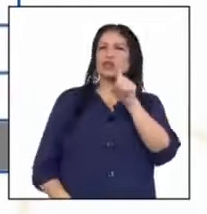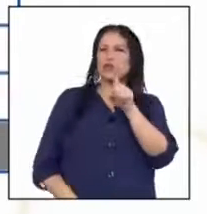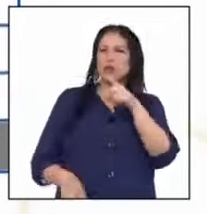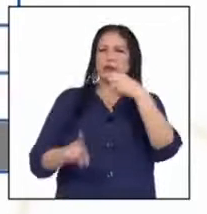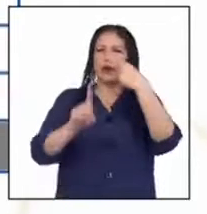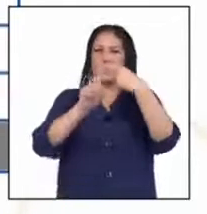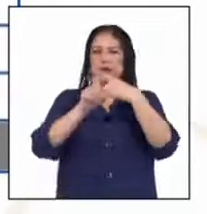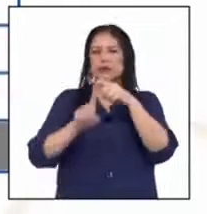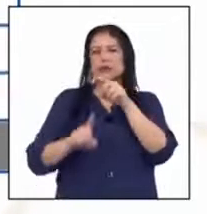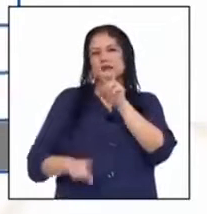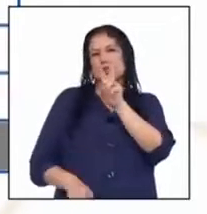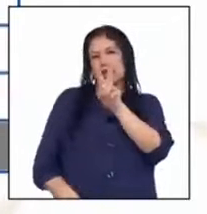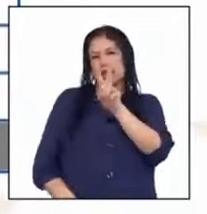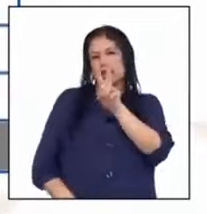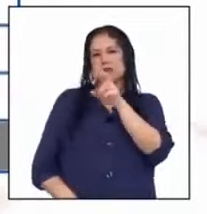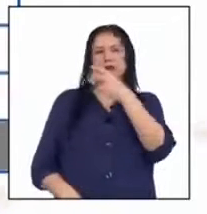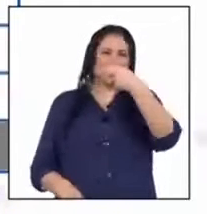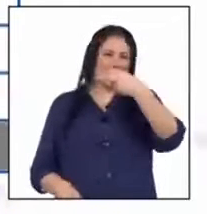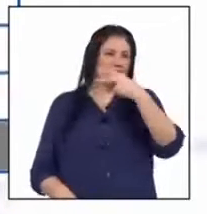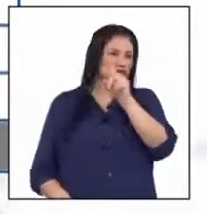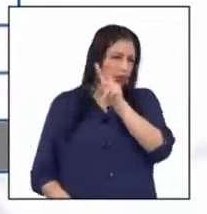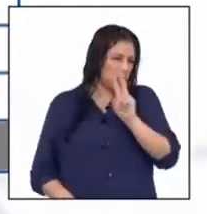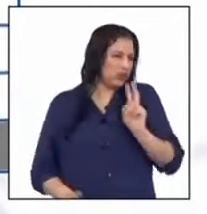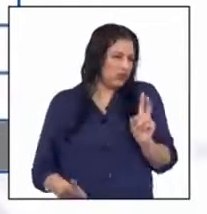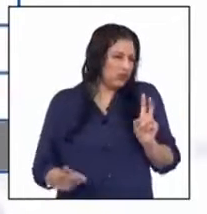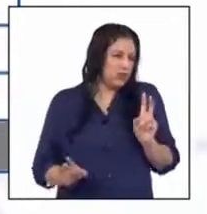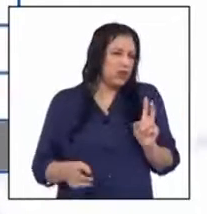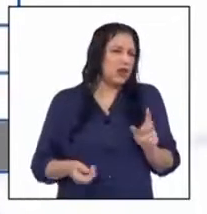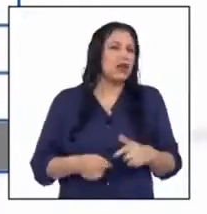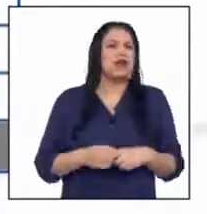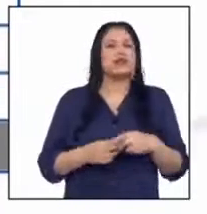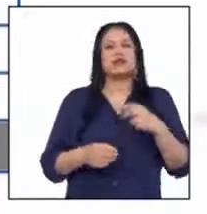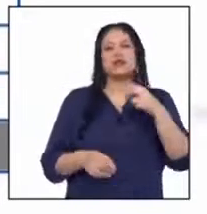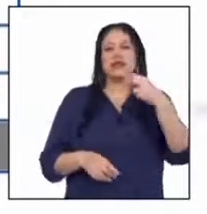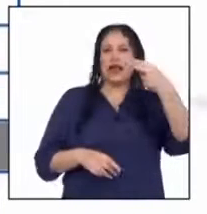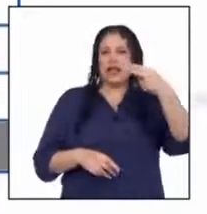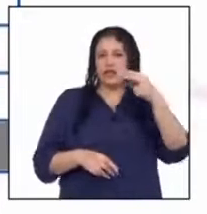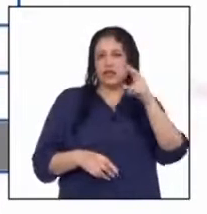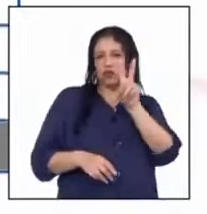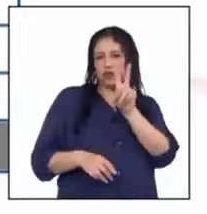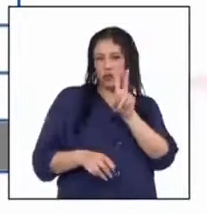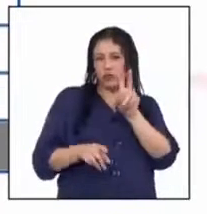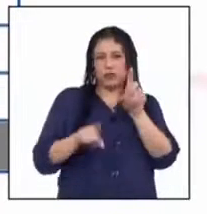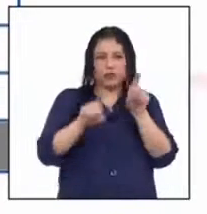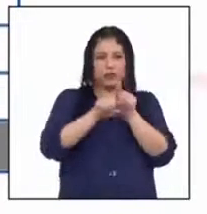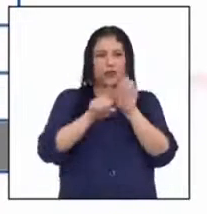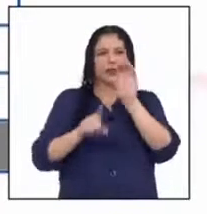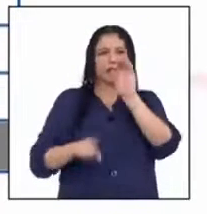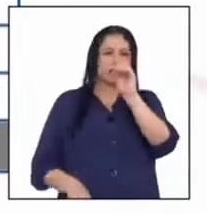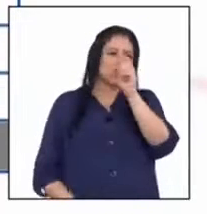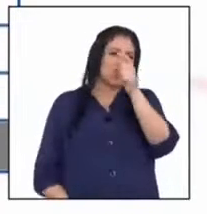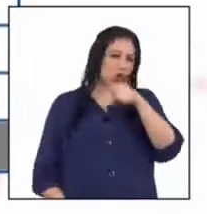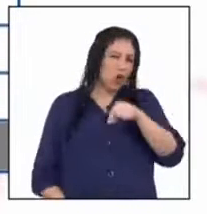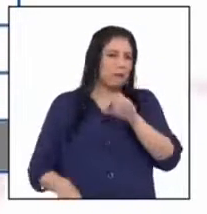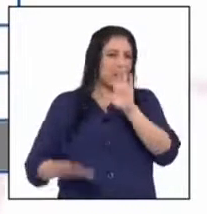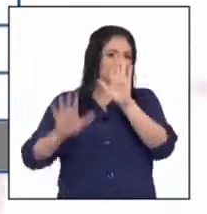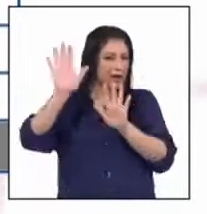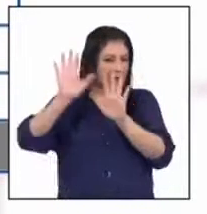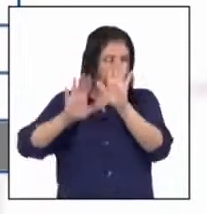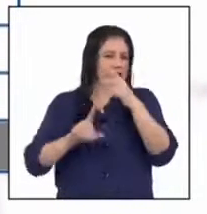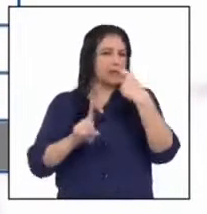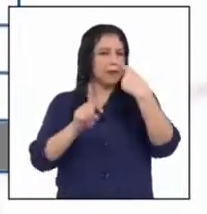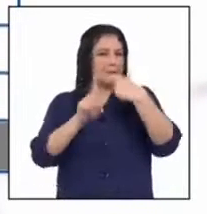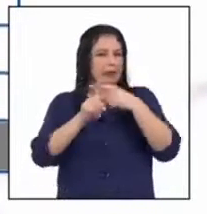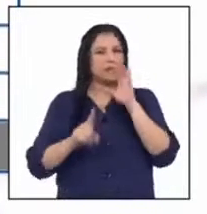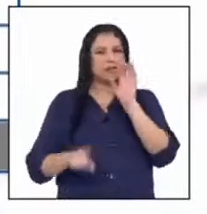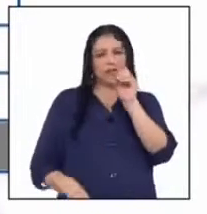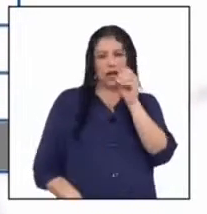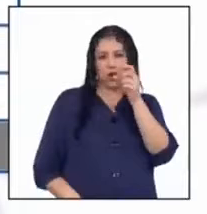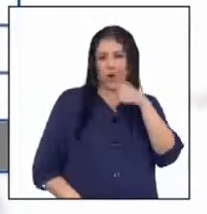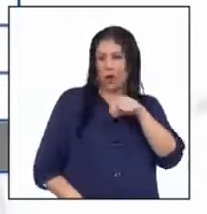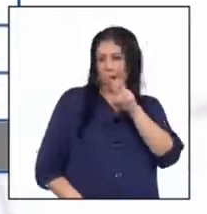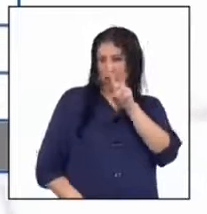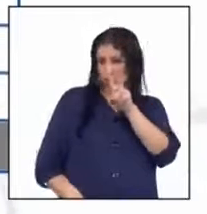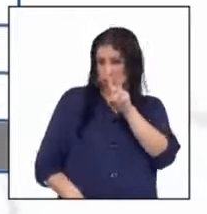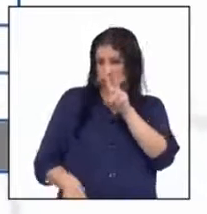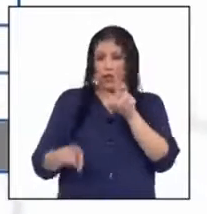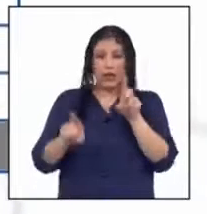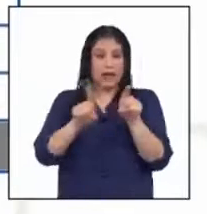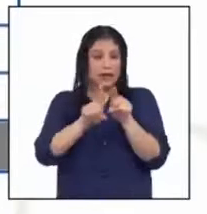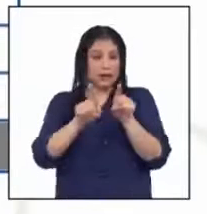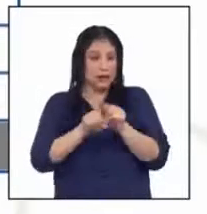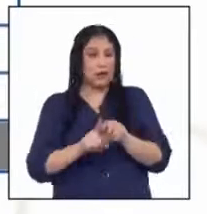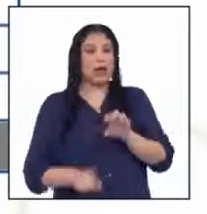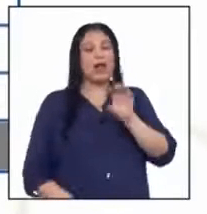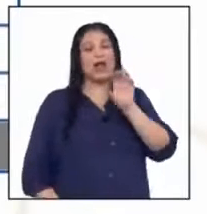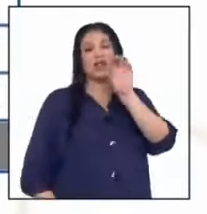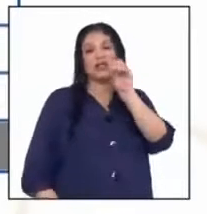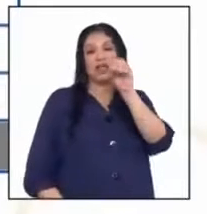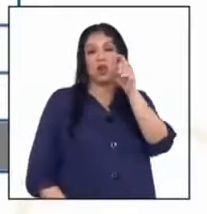más H sub 2. Es decir, H sub 2 es igual a 0,15 más 0,2, que es igual